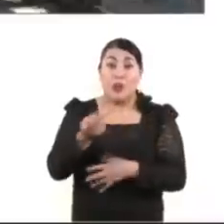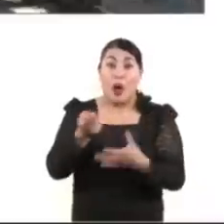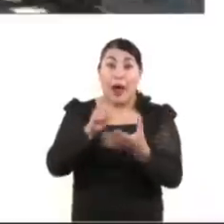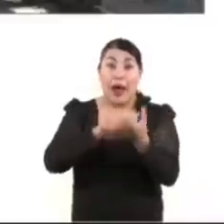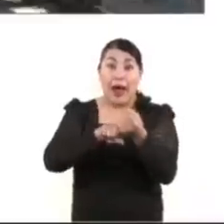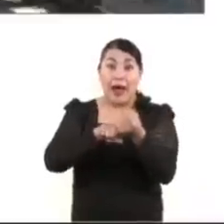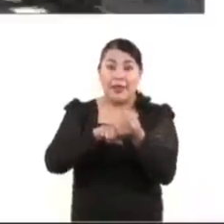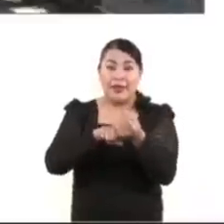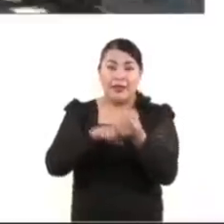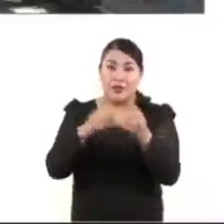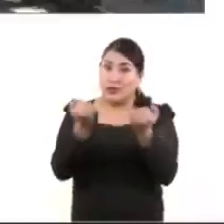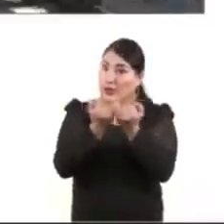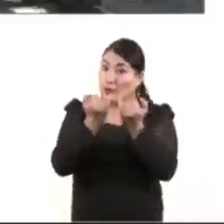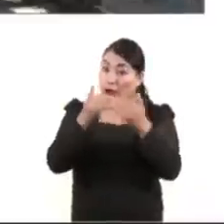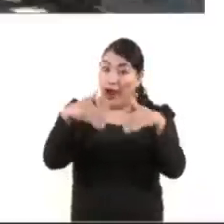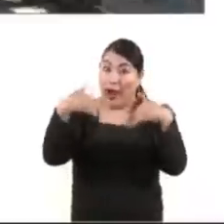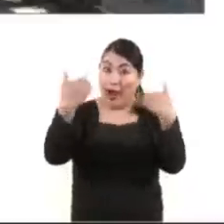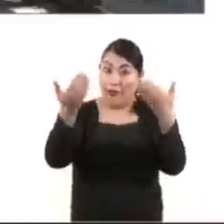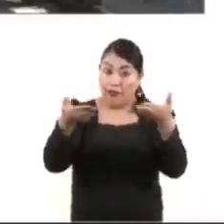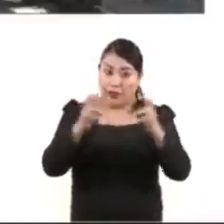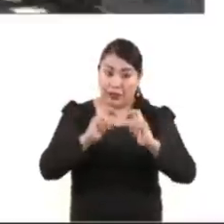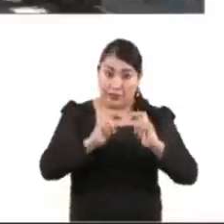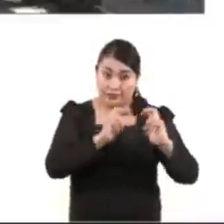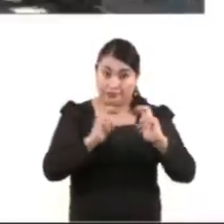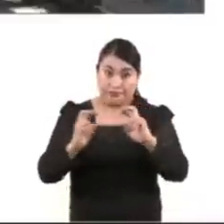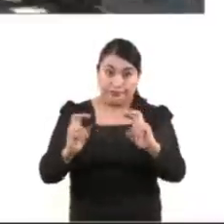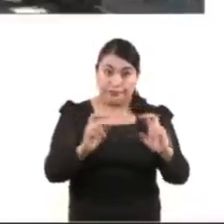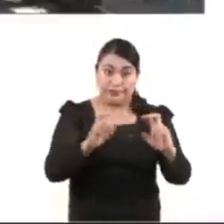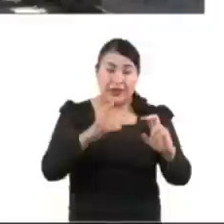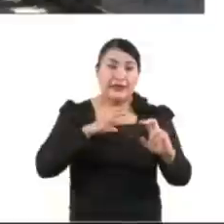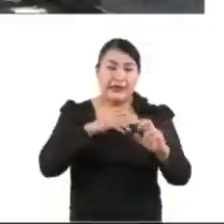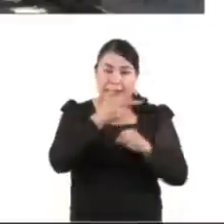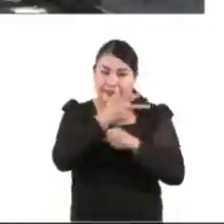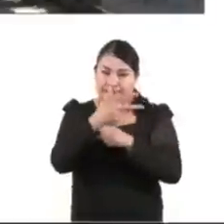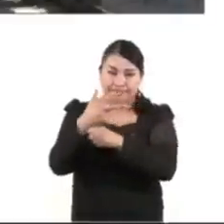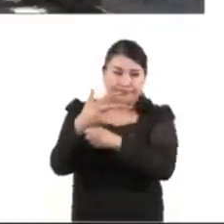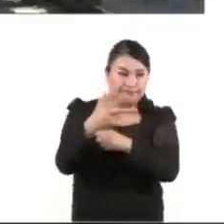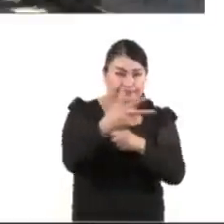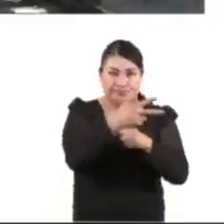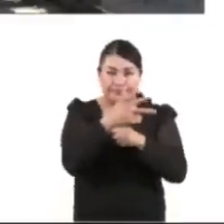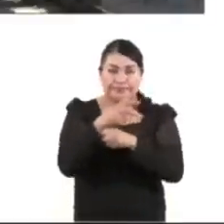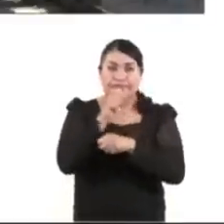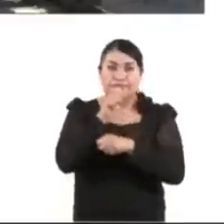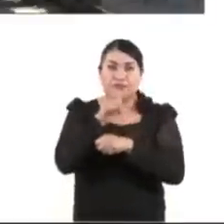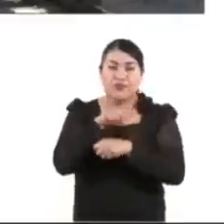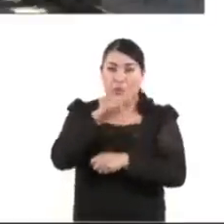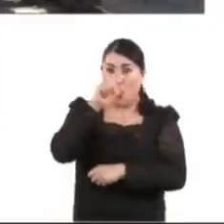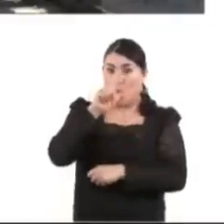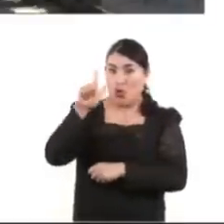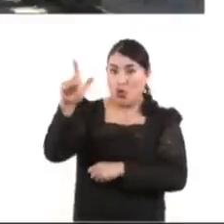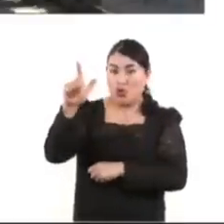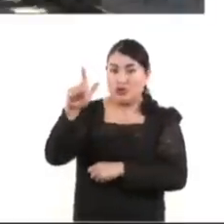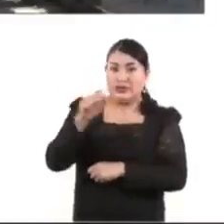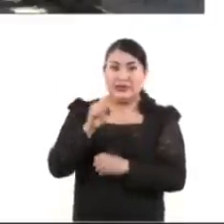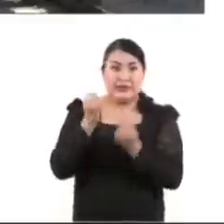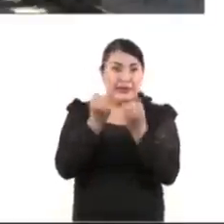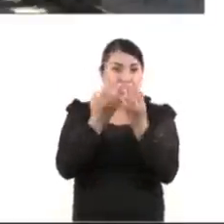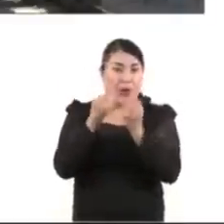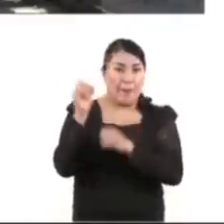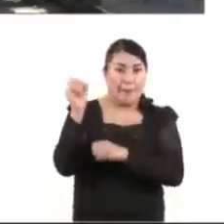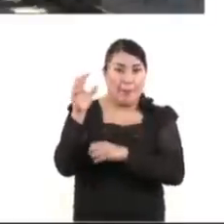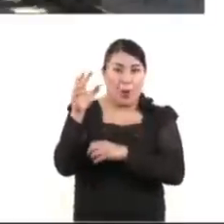de los vagones con luces de tránsito de frenado e intermitentes de reciente vendrán